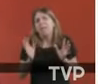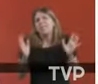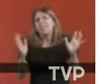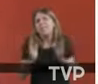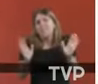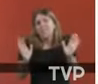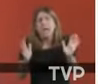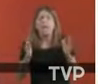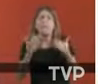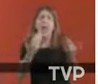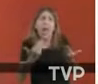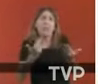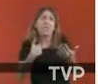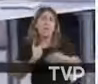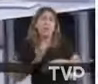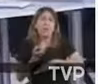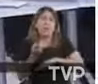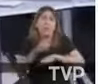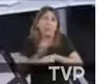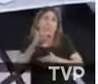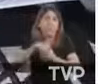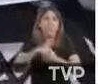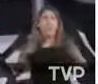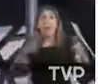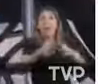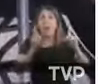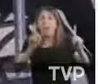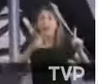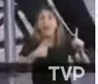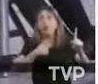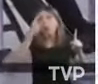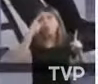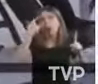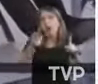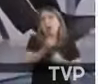hayan dado tribuna para decir esto. Pero creo que